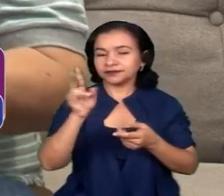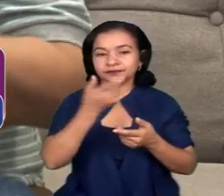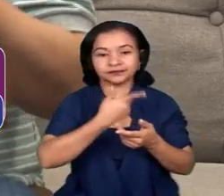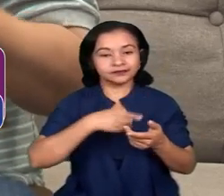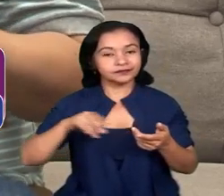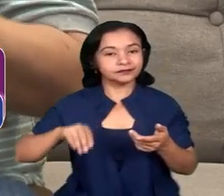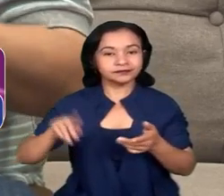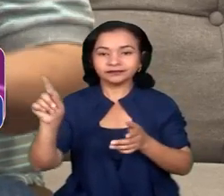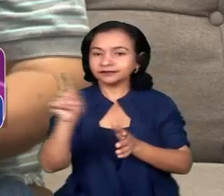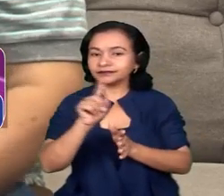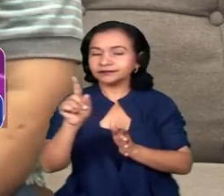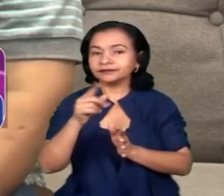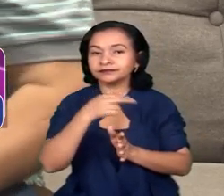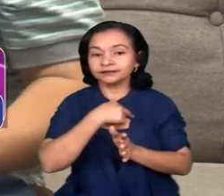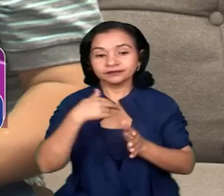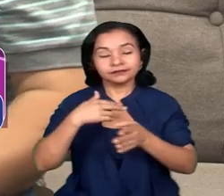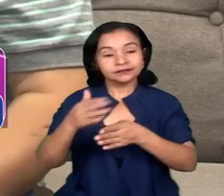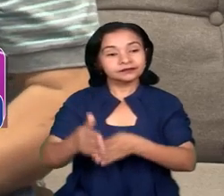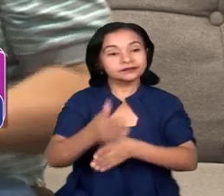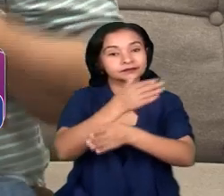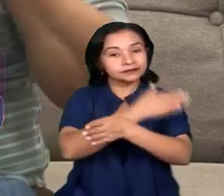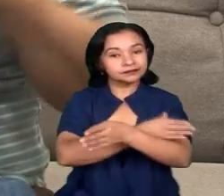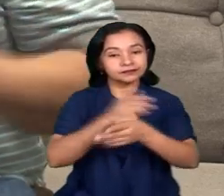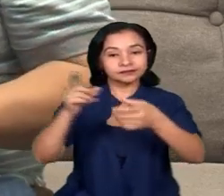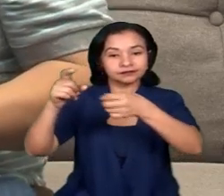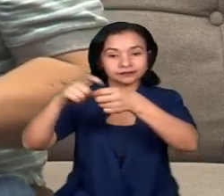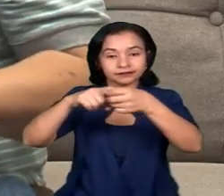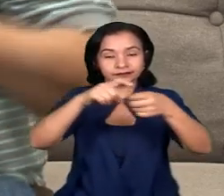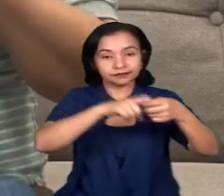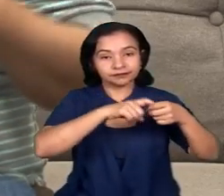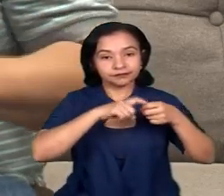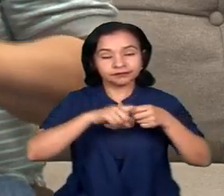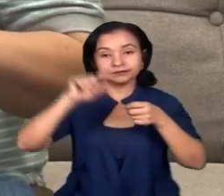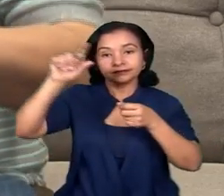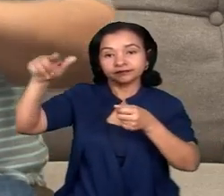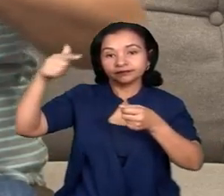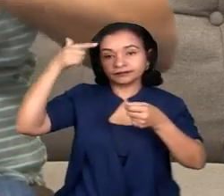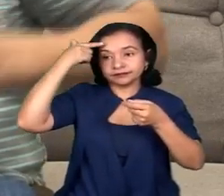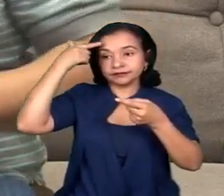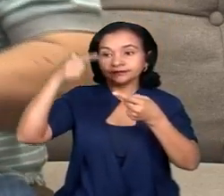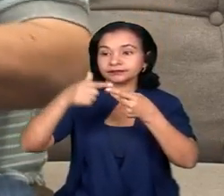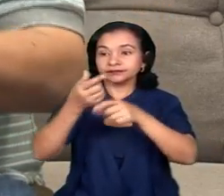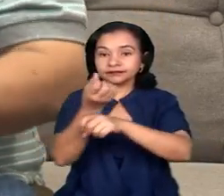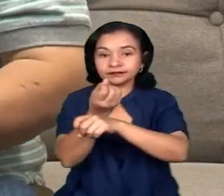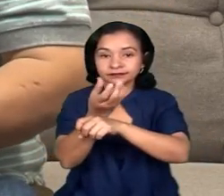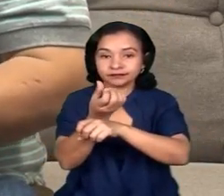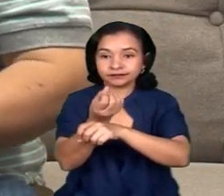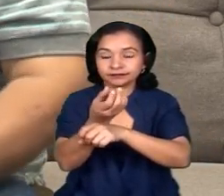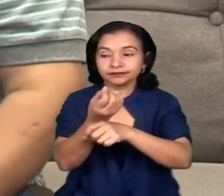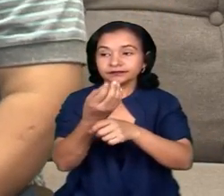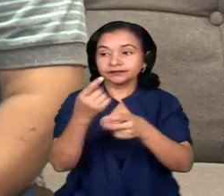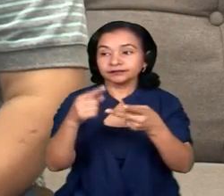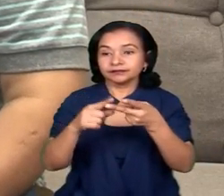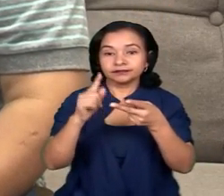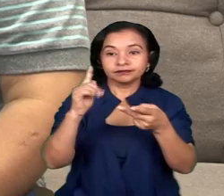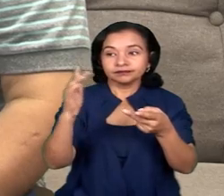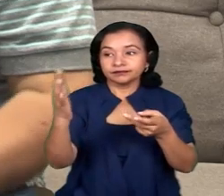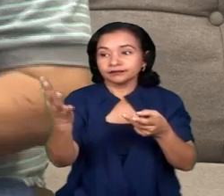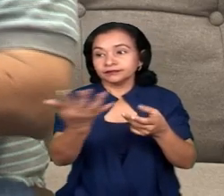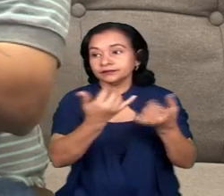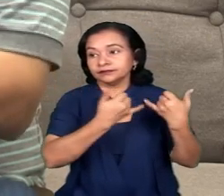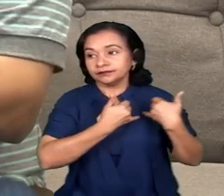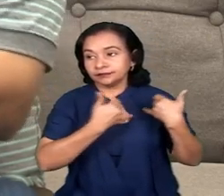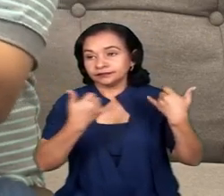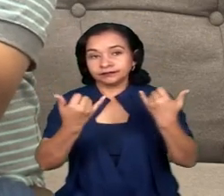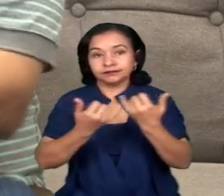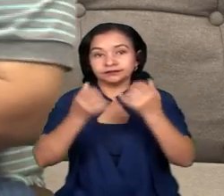español. Creo que nosotros tuvimos que coordinar tanto a nivel de gobierno, a nivel de alcaldías, a nivel de todas las instituciones,